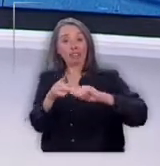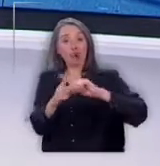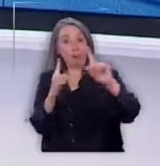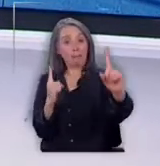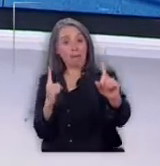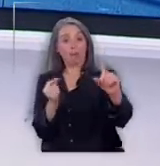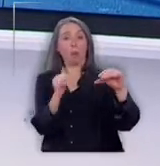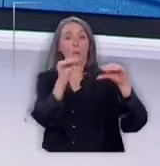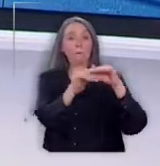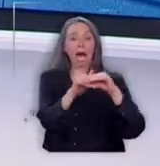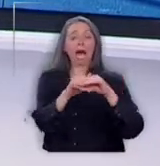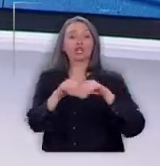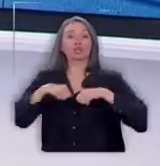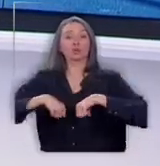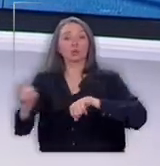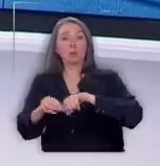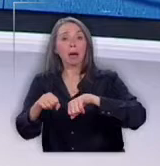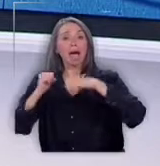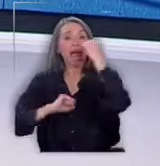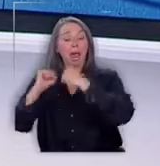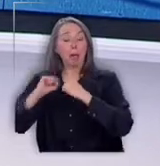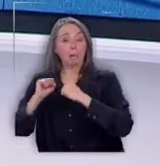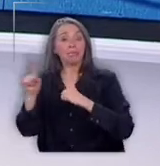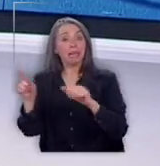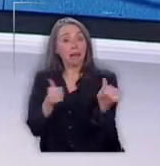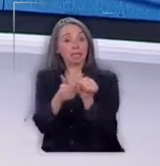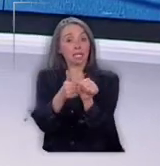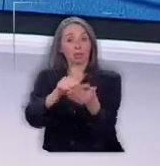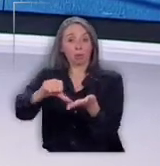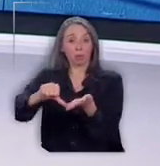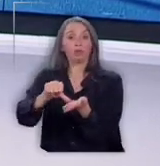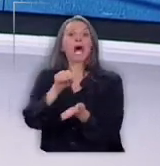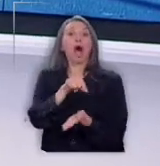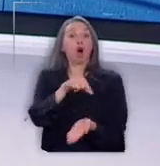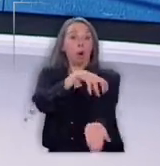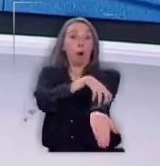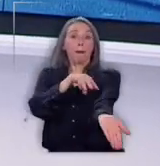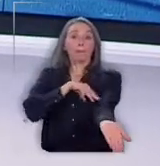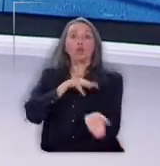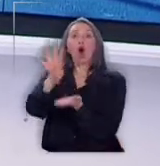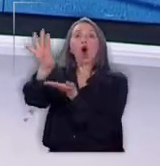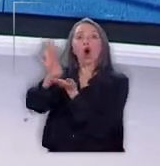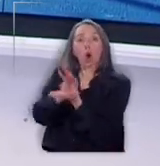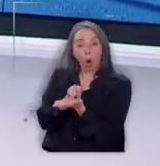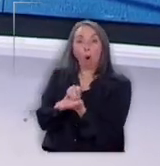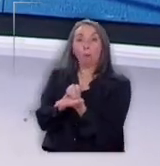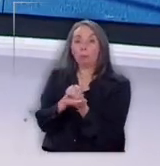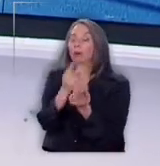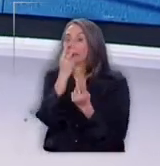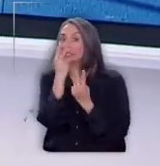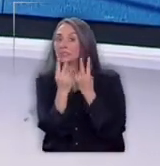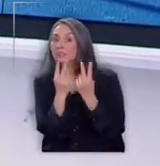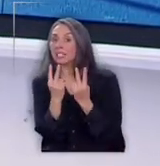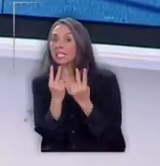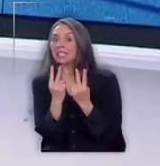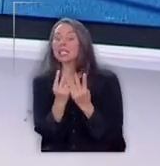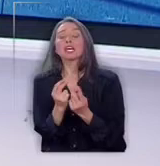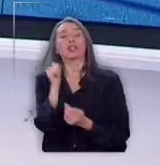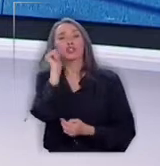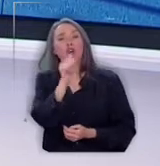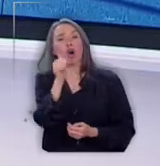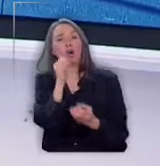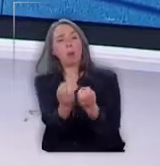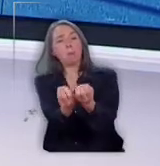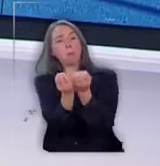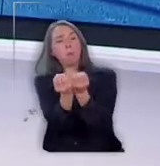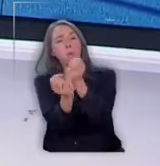b supermercados empresas un ejemplo que ya buscan seguir en la región metropolitana donde día a día se ven imágenes de aglomeraciones y largas filas pese a